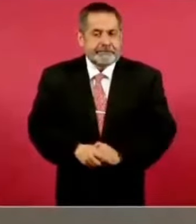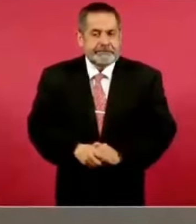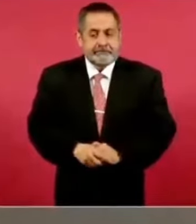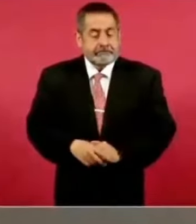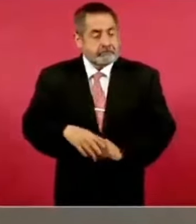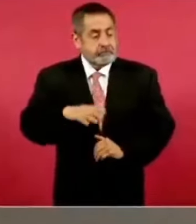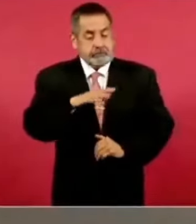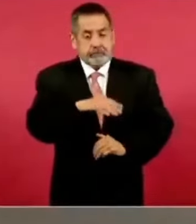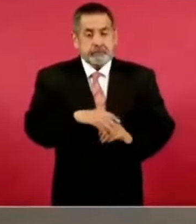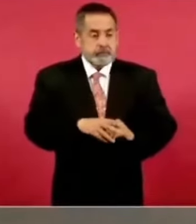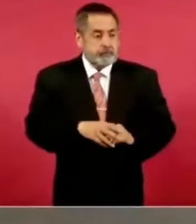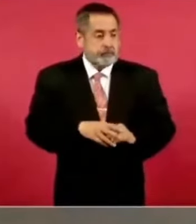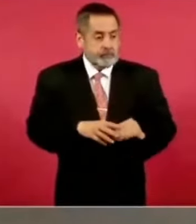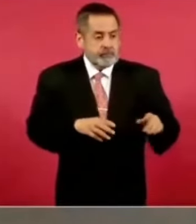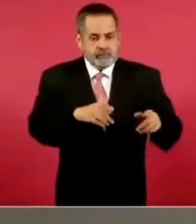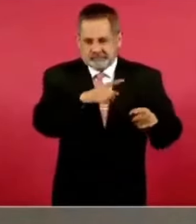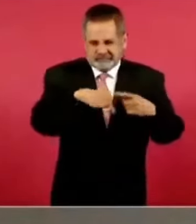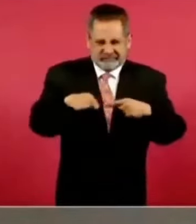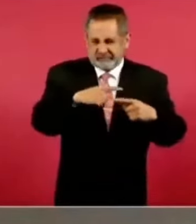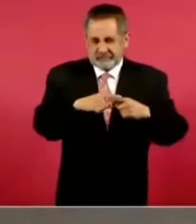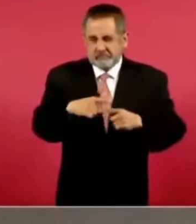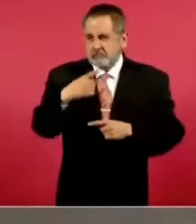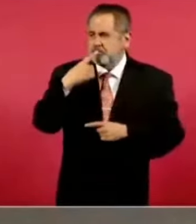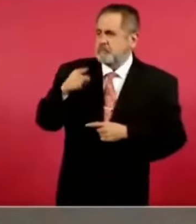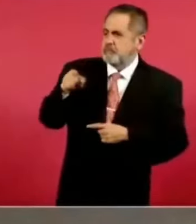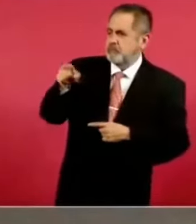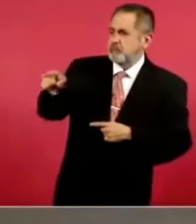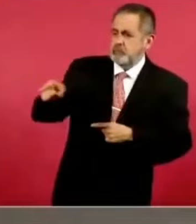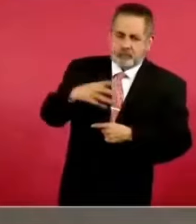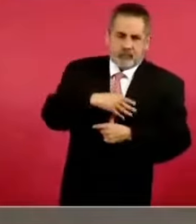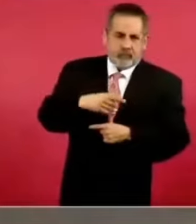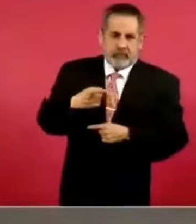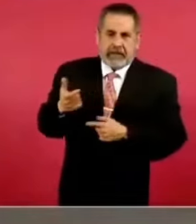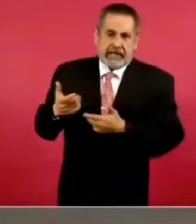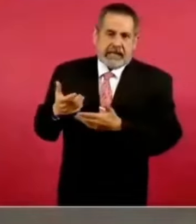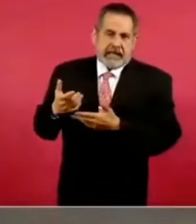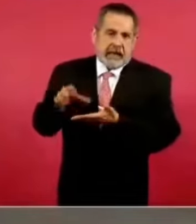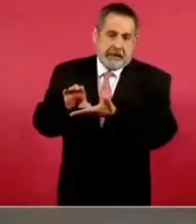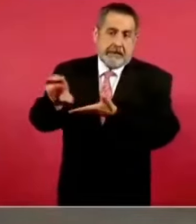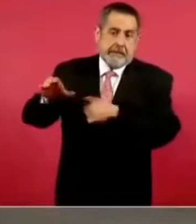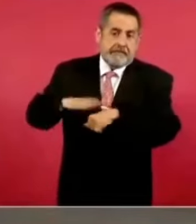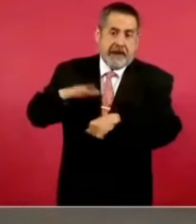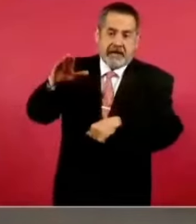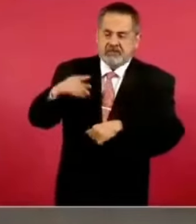acusan al que había recibido más de que